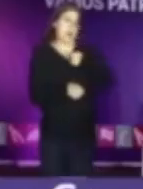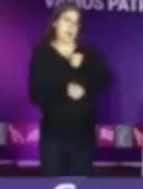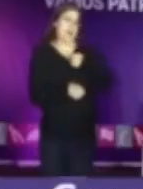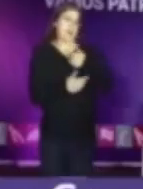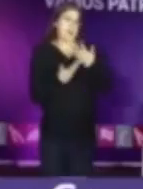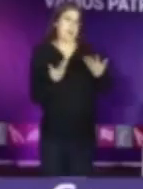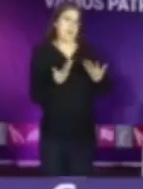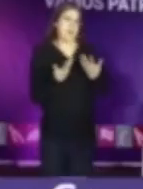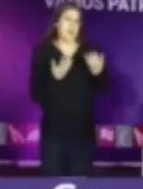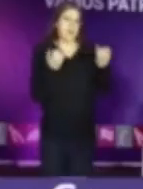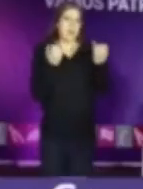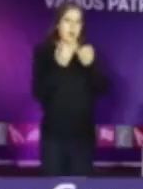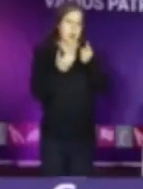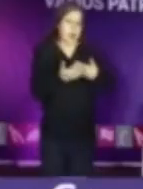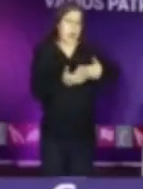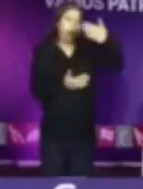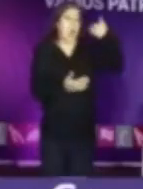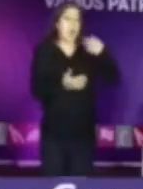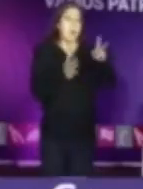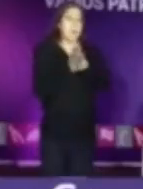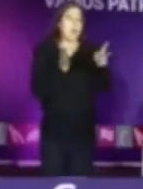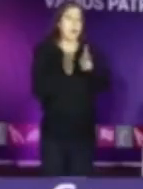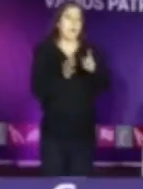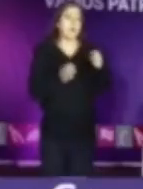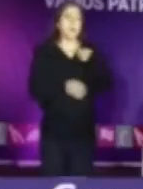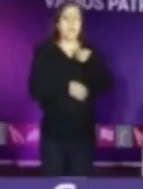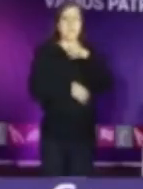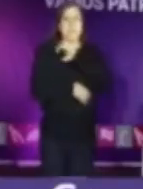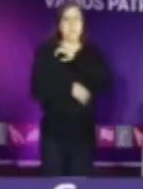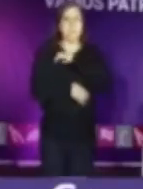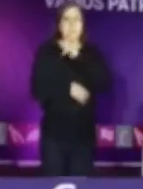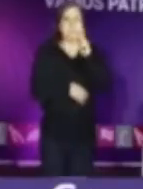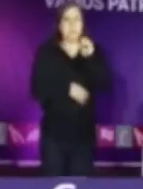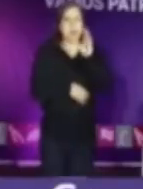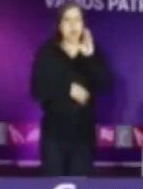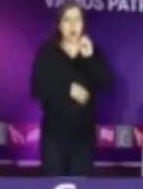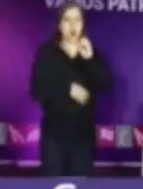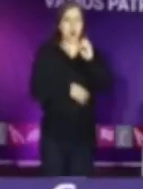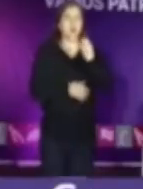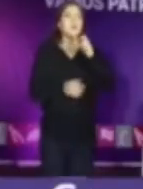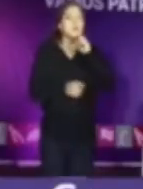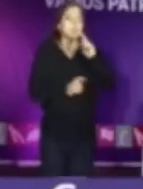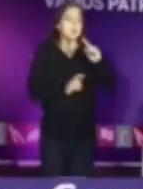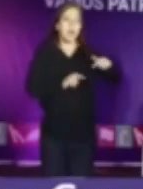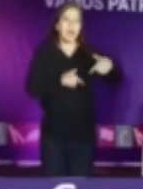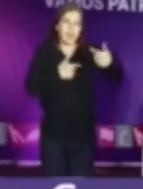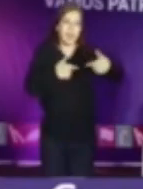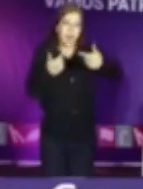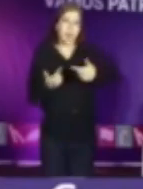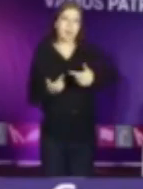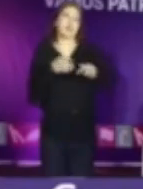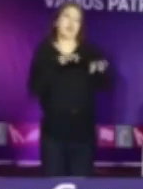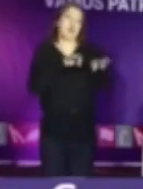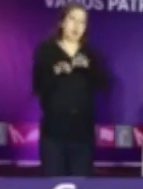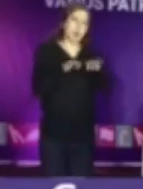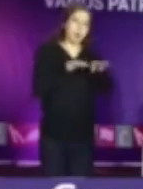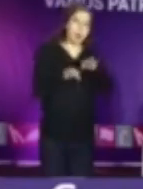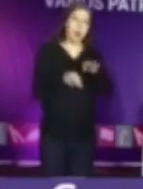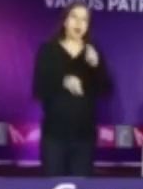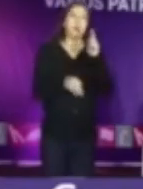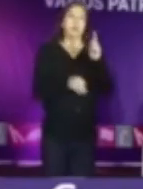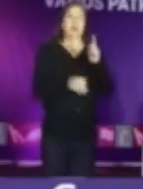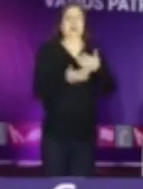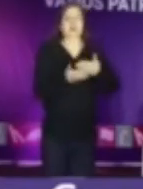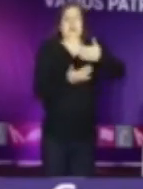superviviente, al igual que mi querido Paco Cruz, porque formamos parte de una generación que nació, trabajó desde el